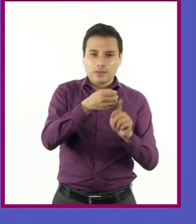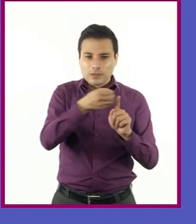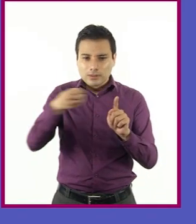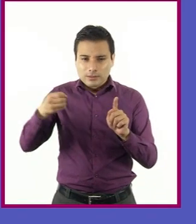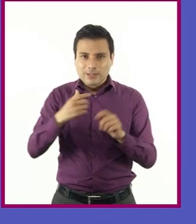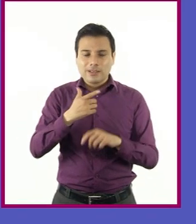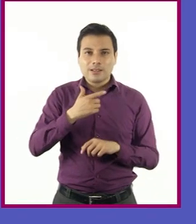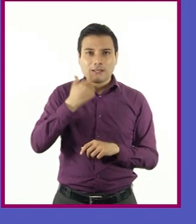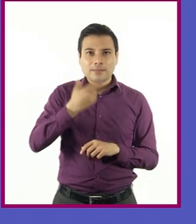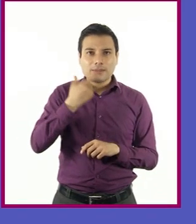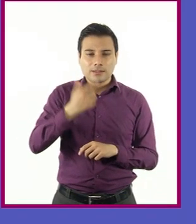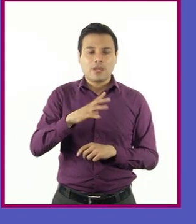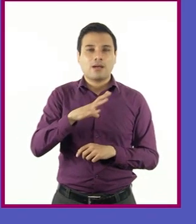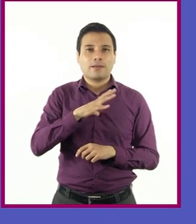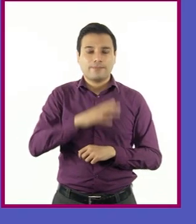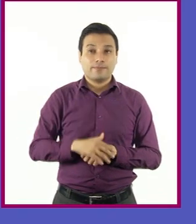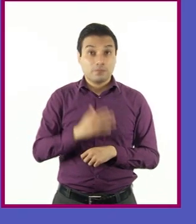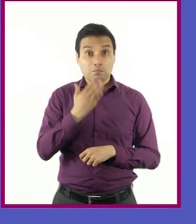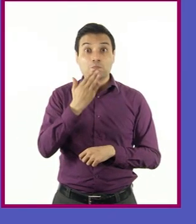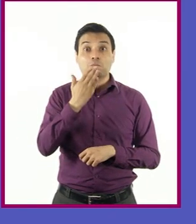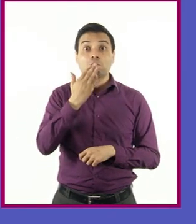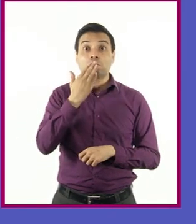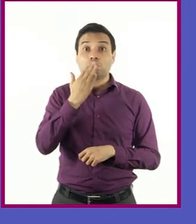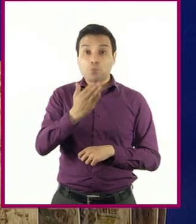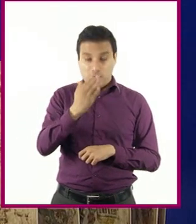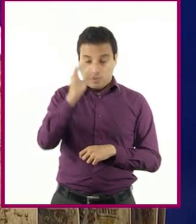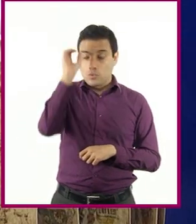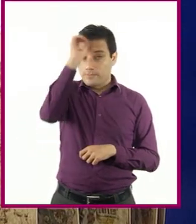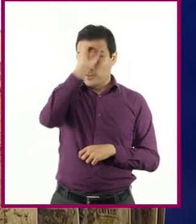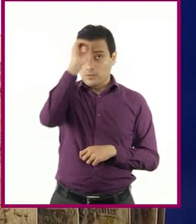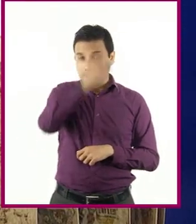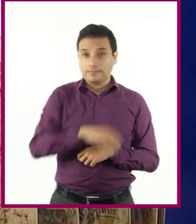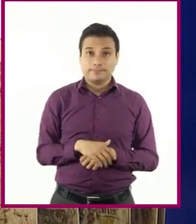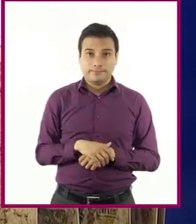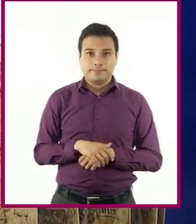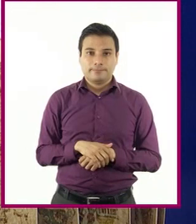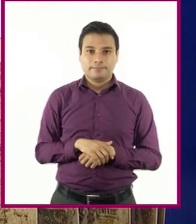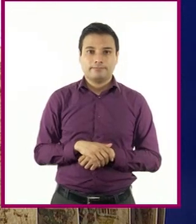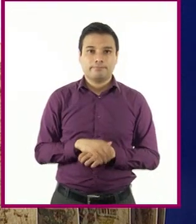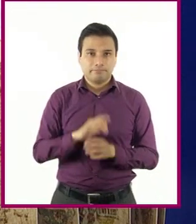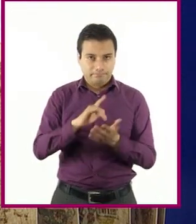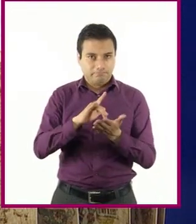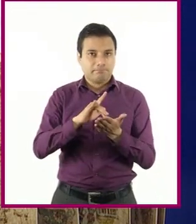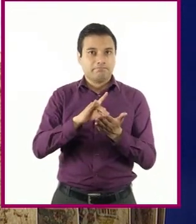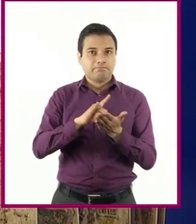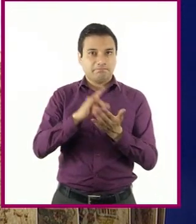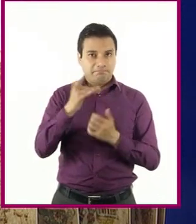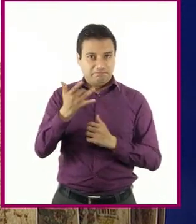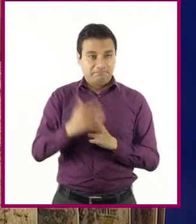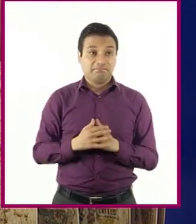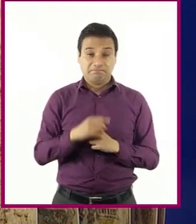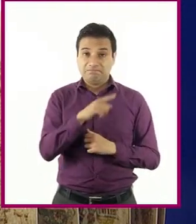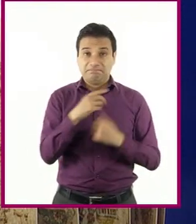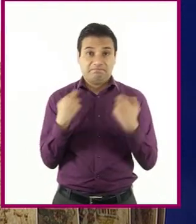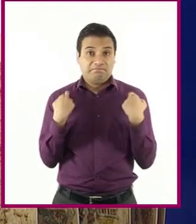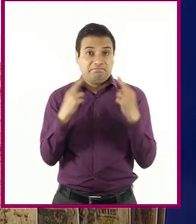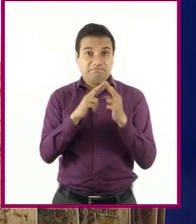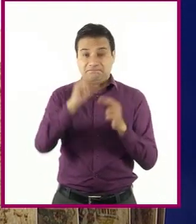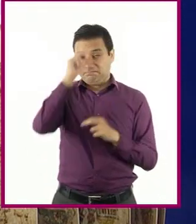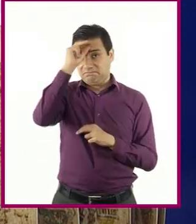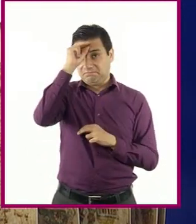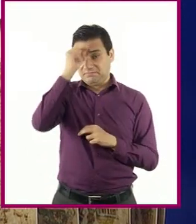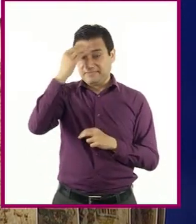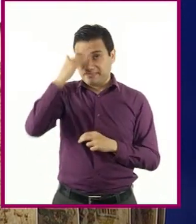ortografía. Muy buena observación, profesora. Es una fortuna contar con un ojo tan bien educado. Para detectar